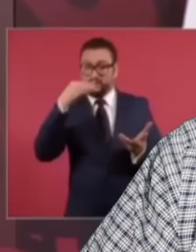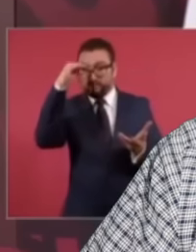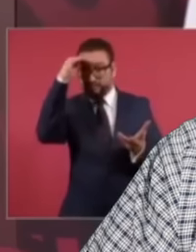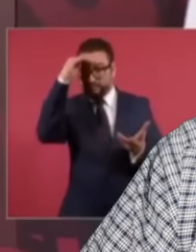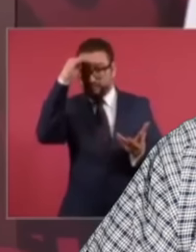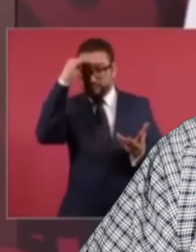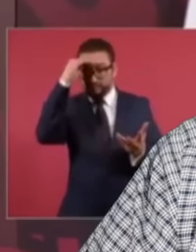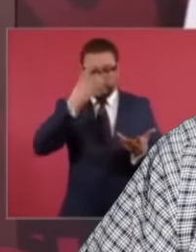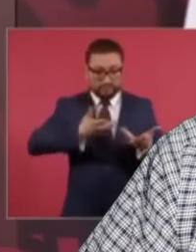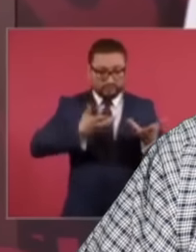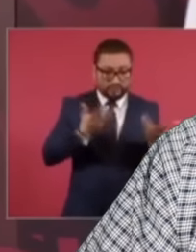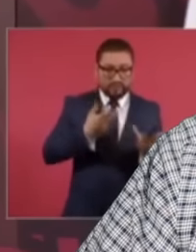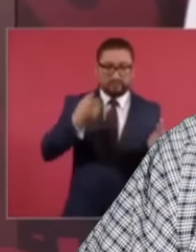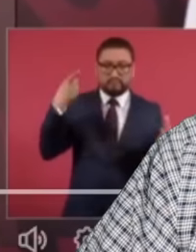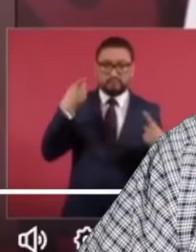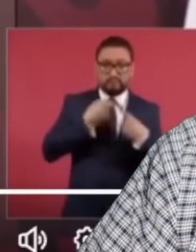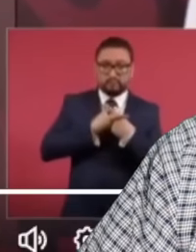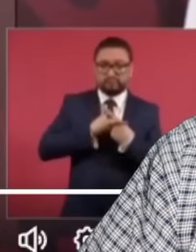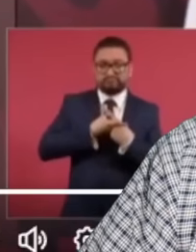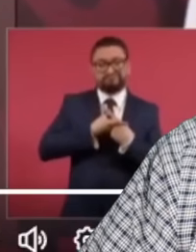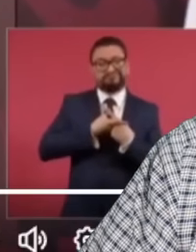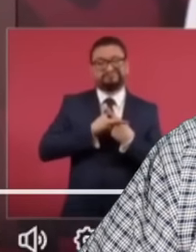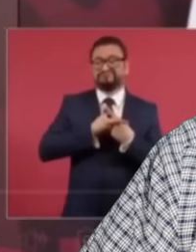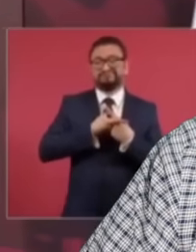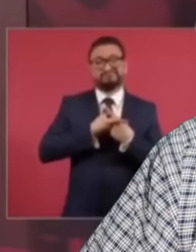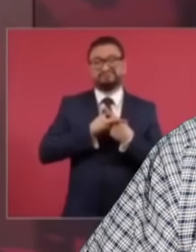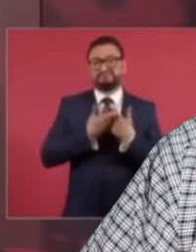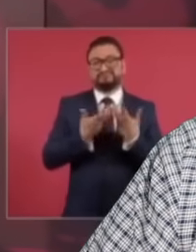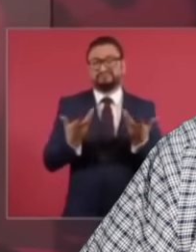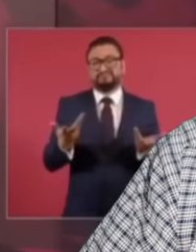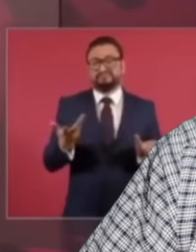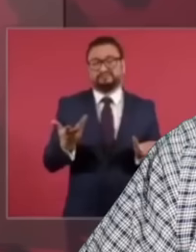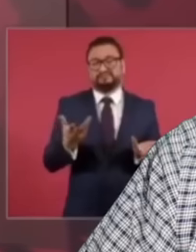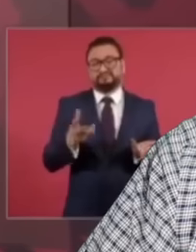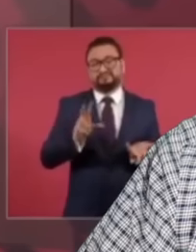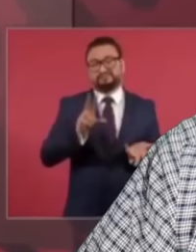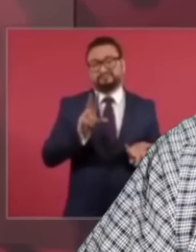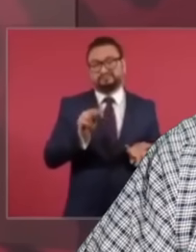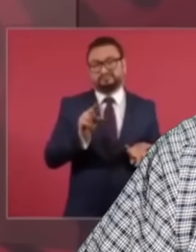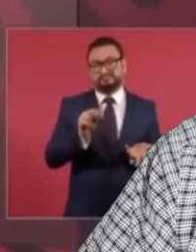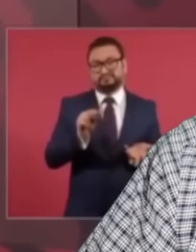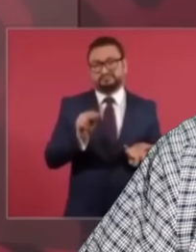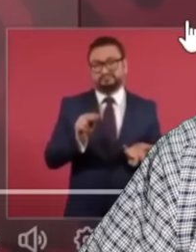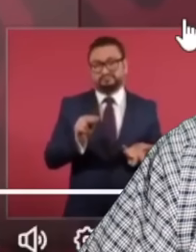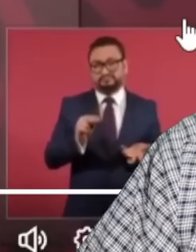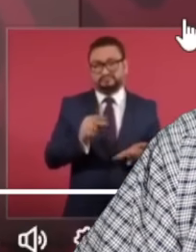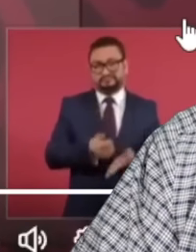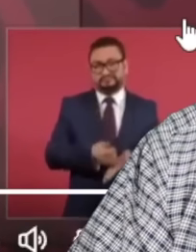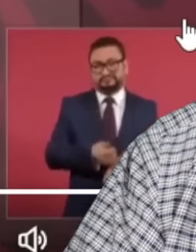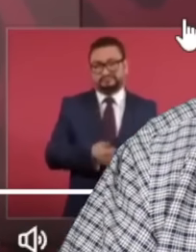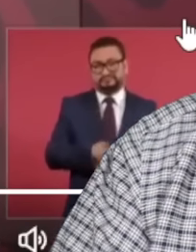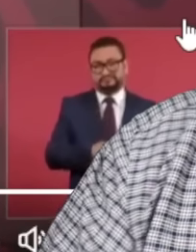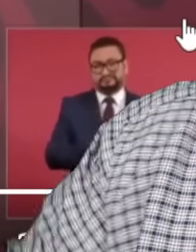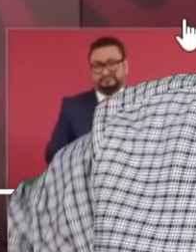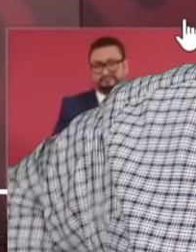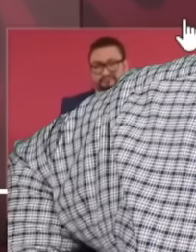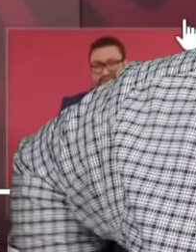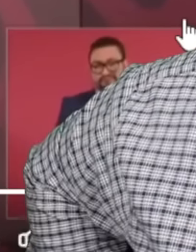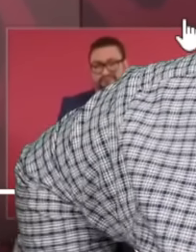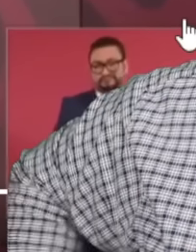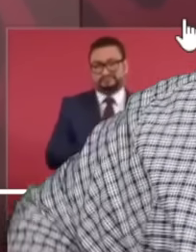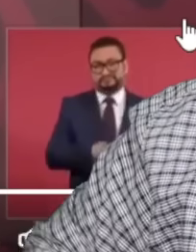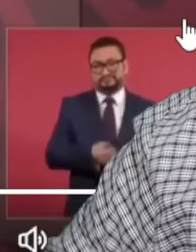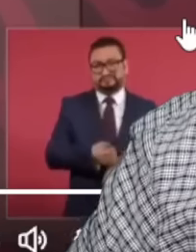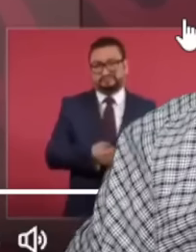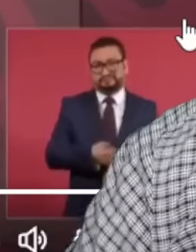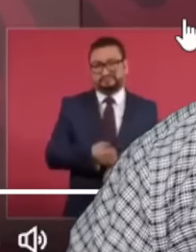no no eh ayuda pues